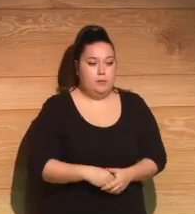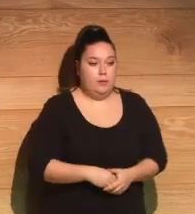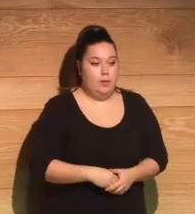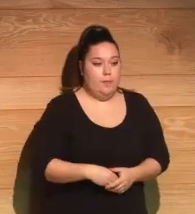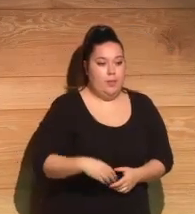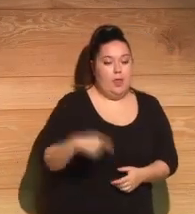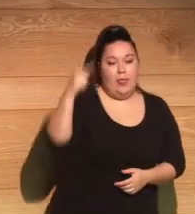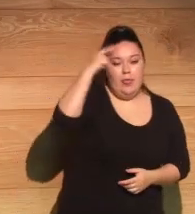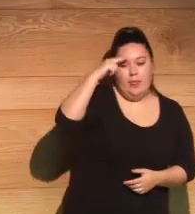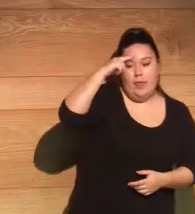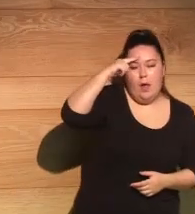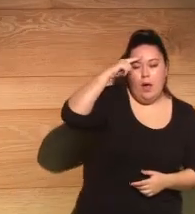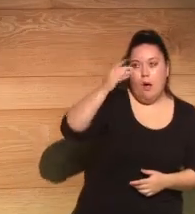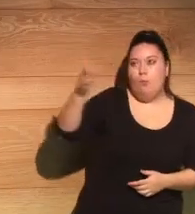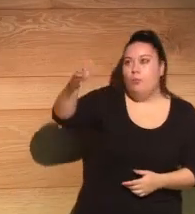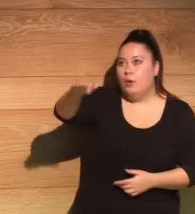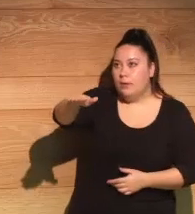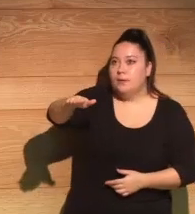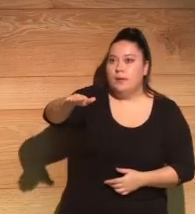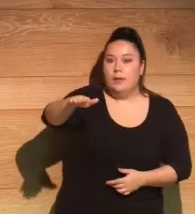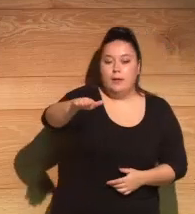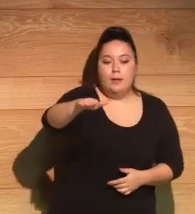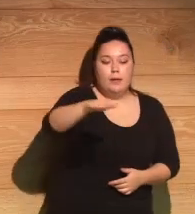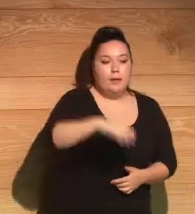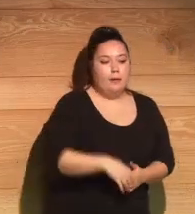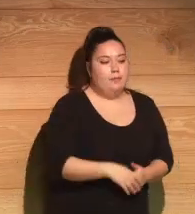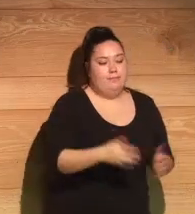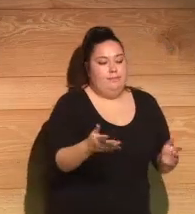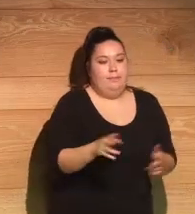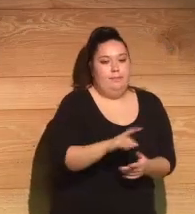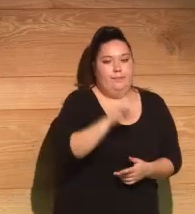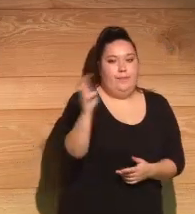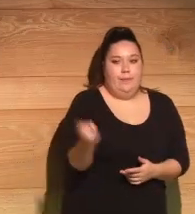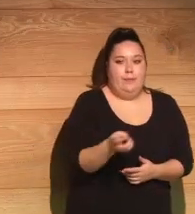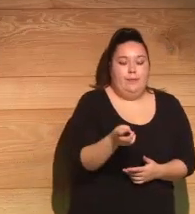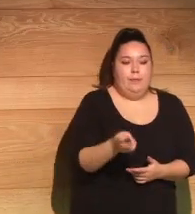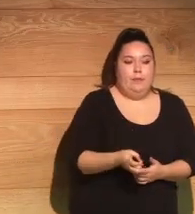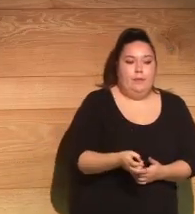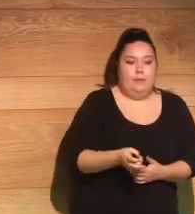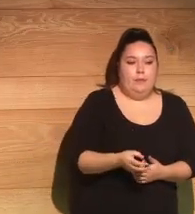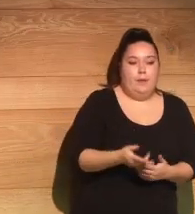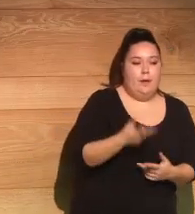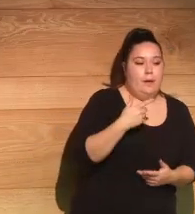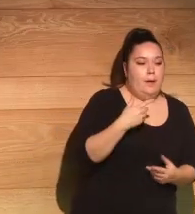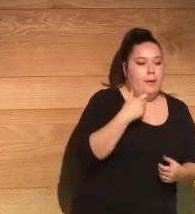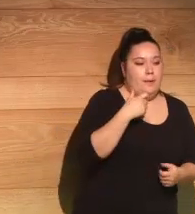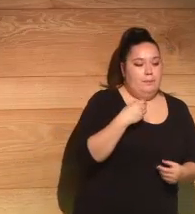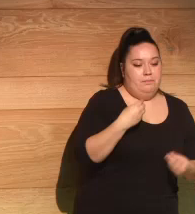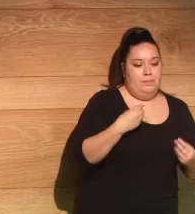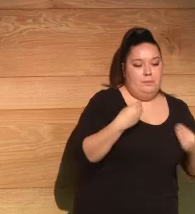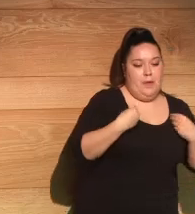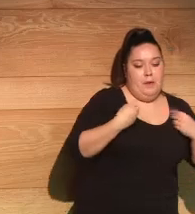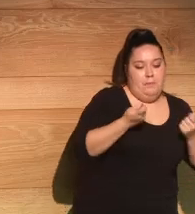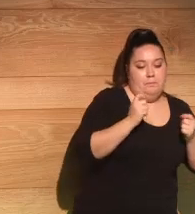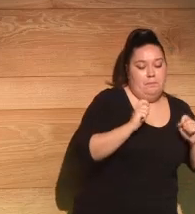conciencia de la muerte, de la finitud, en fin, determinismo biológico y físico, y bueno,